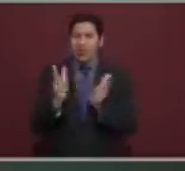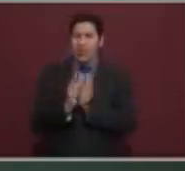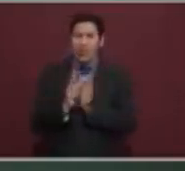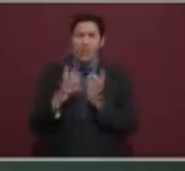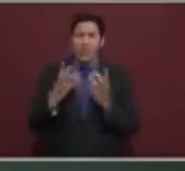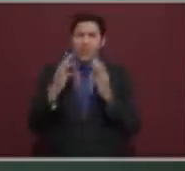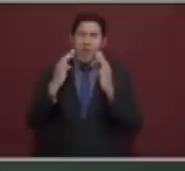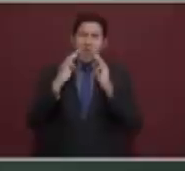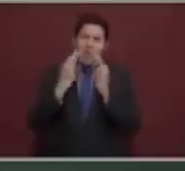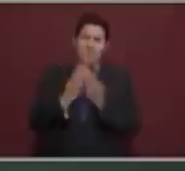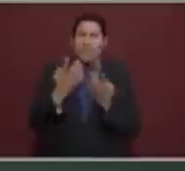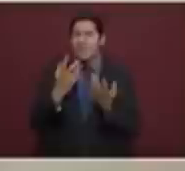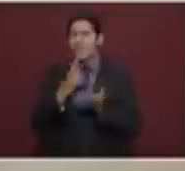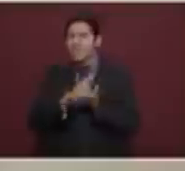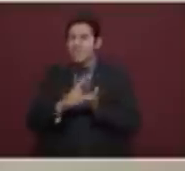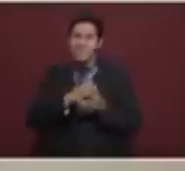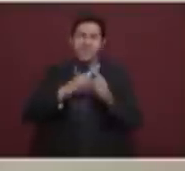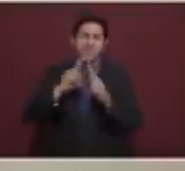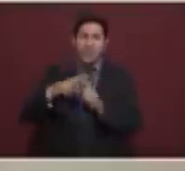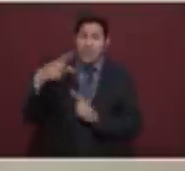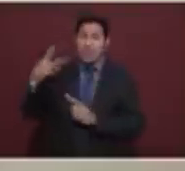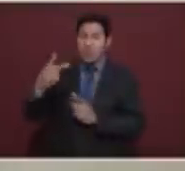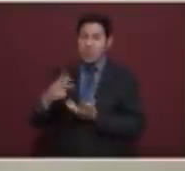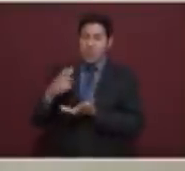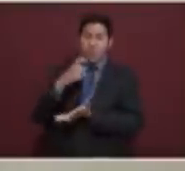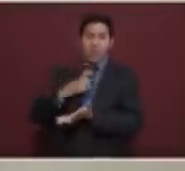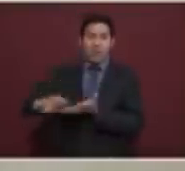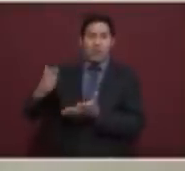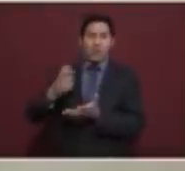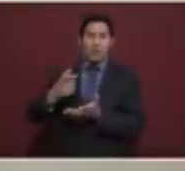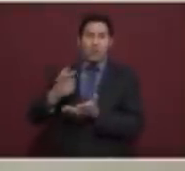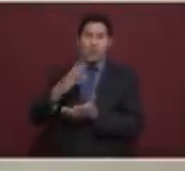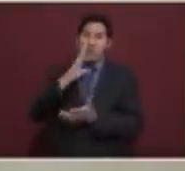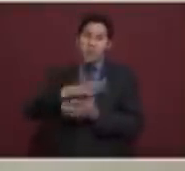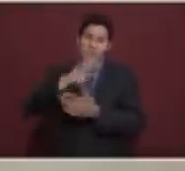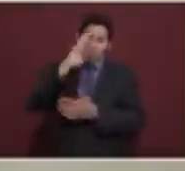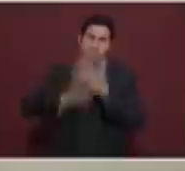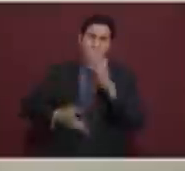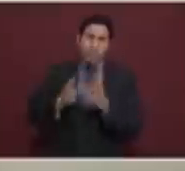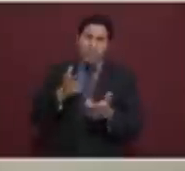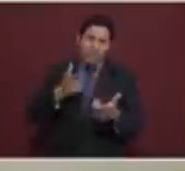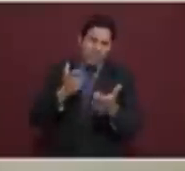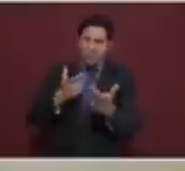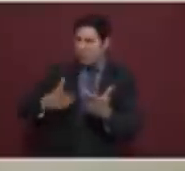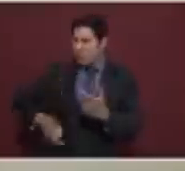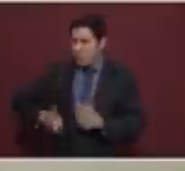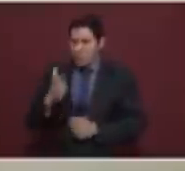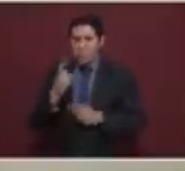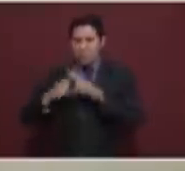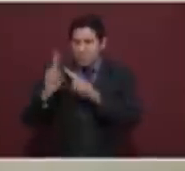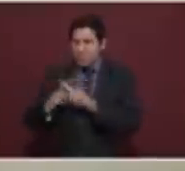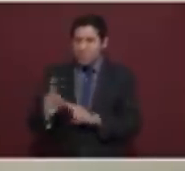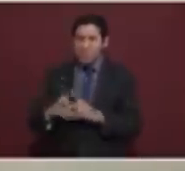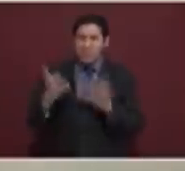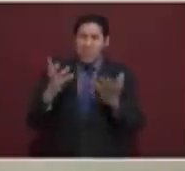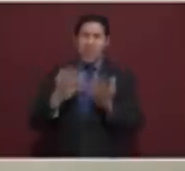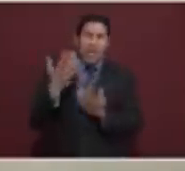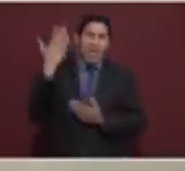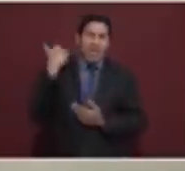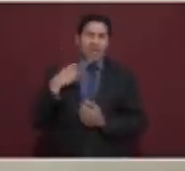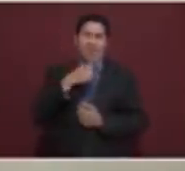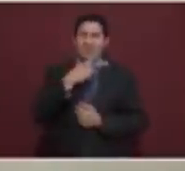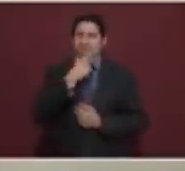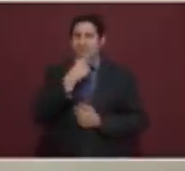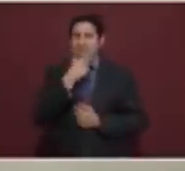un planteamiento al señor secretario de relaciones exteriores que hizo el gabinete de seguridad hace un